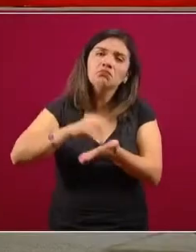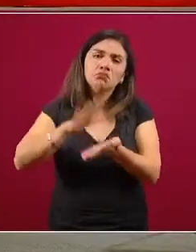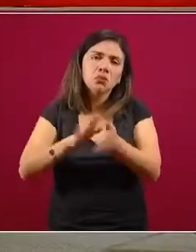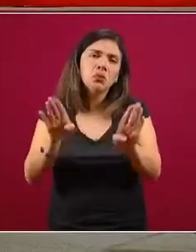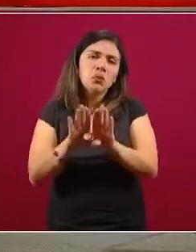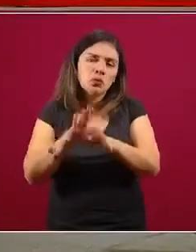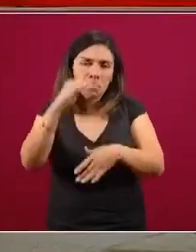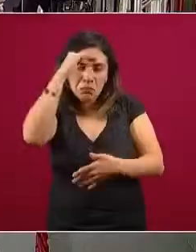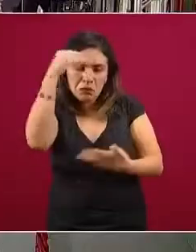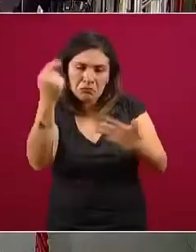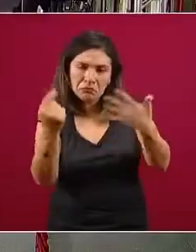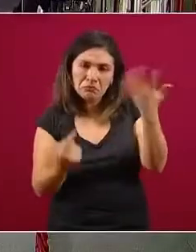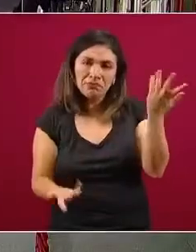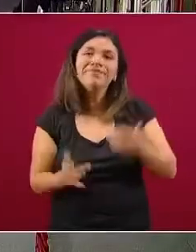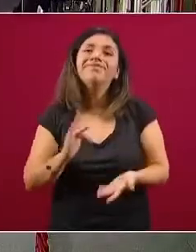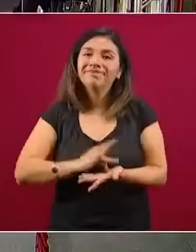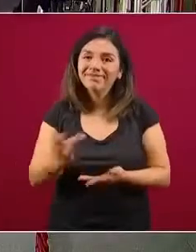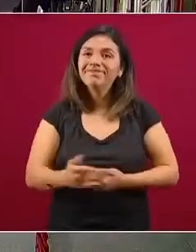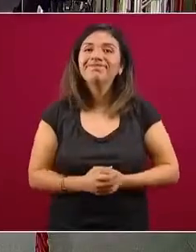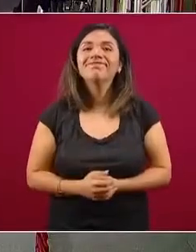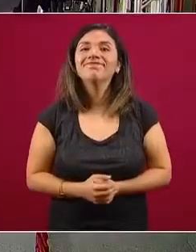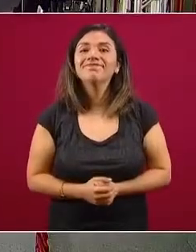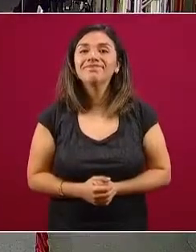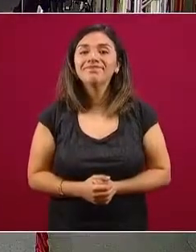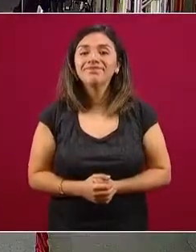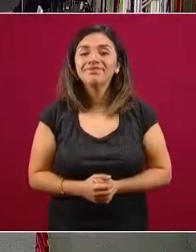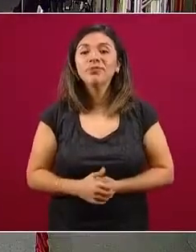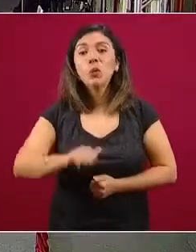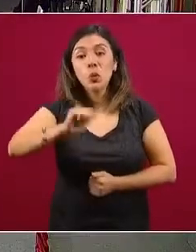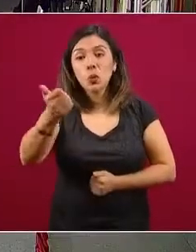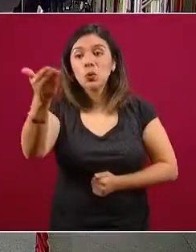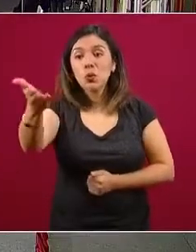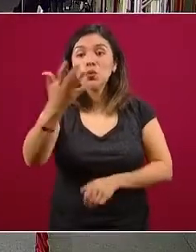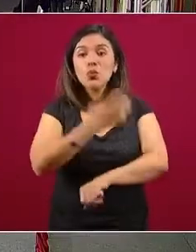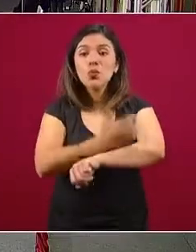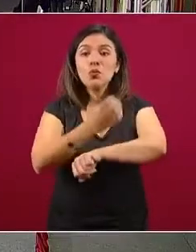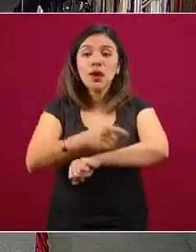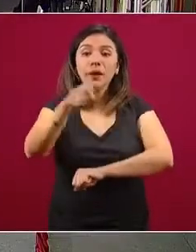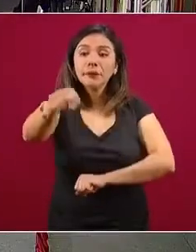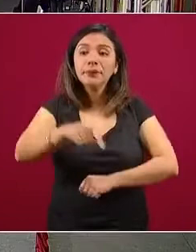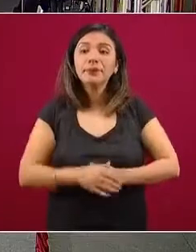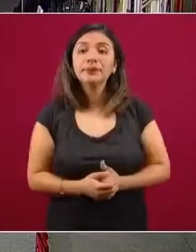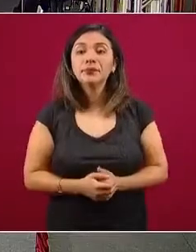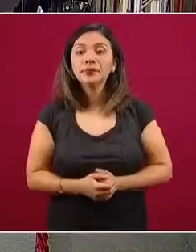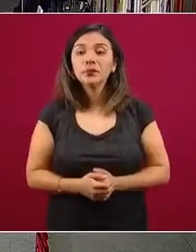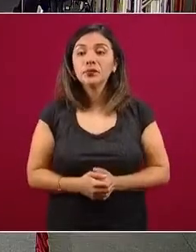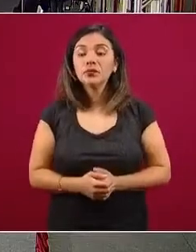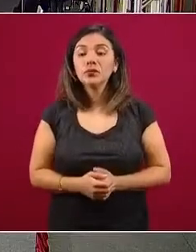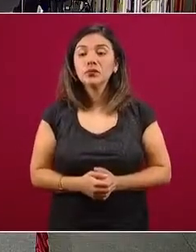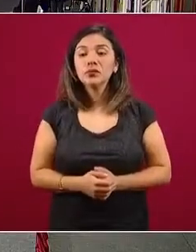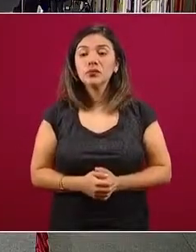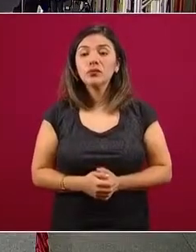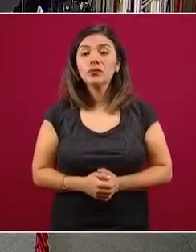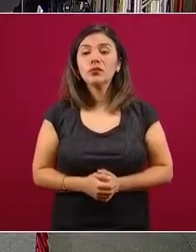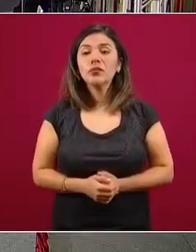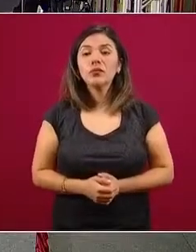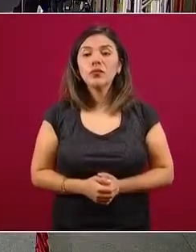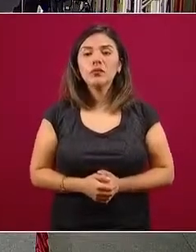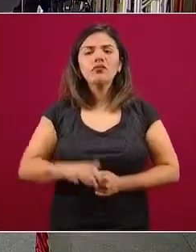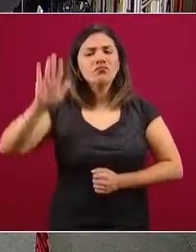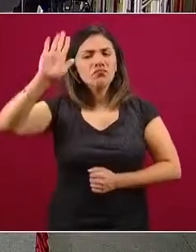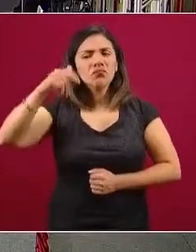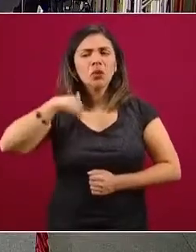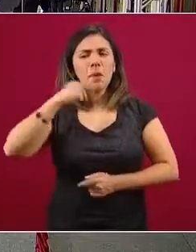estos criterios. Gracias, Fernanda. Por favor, el compañero, usted había levantado la mano, por favor. Doctor,